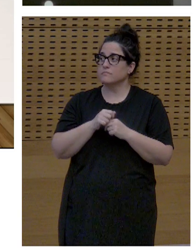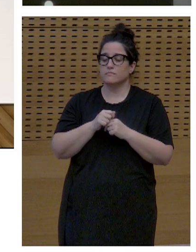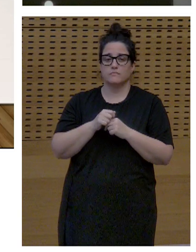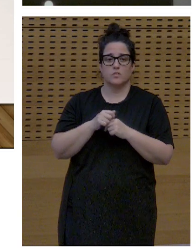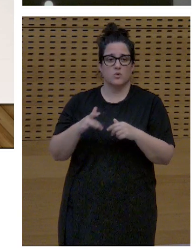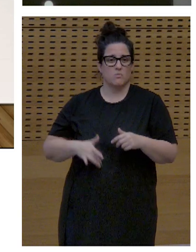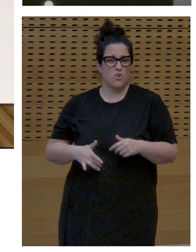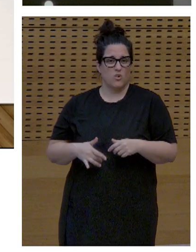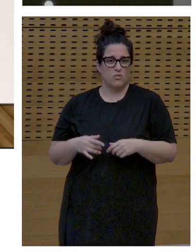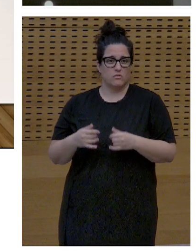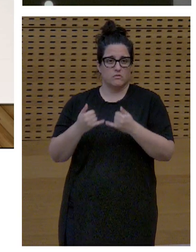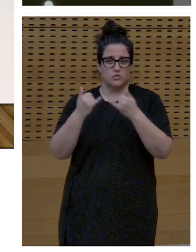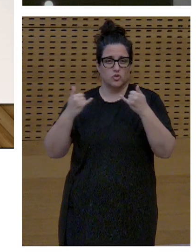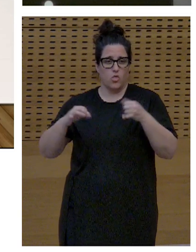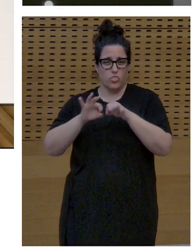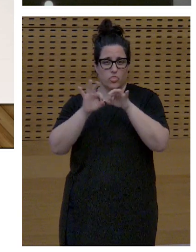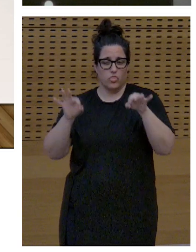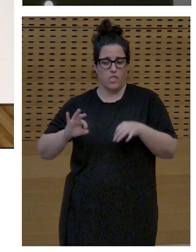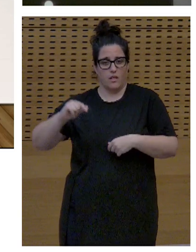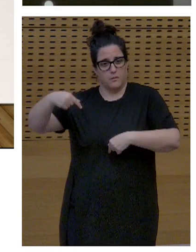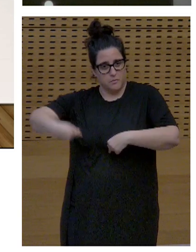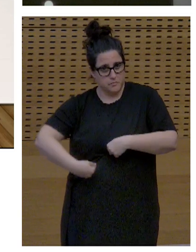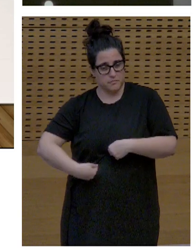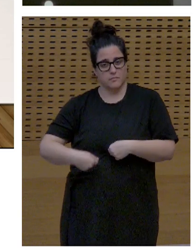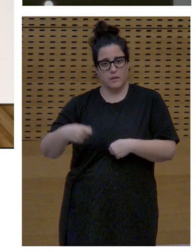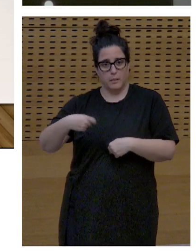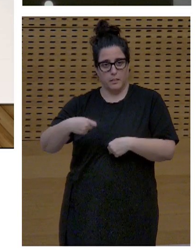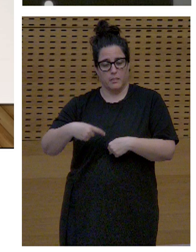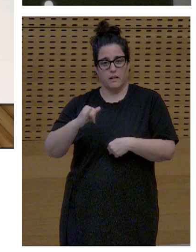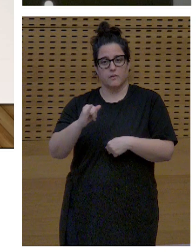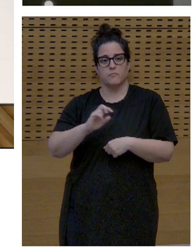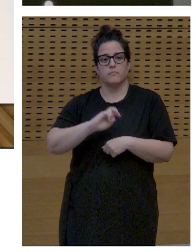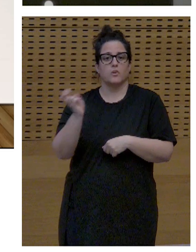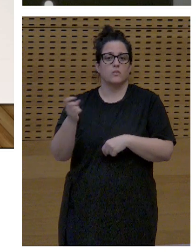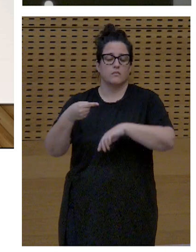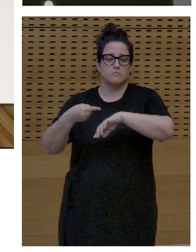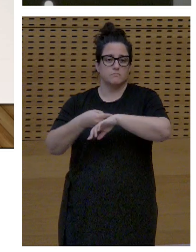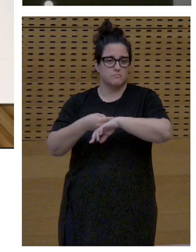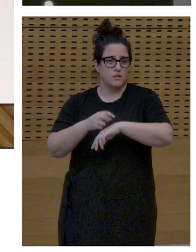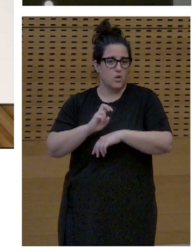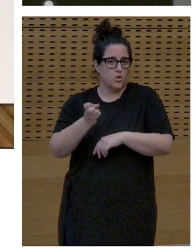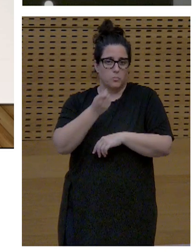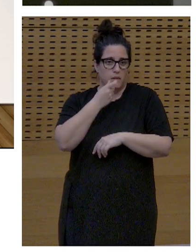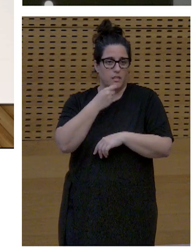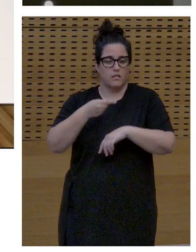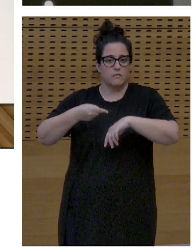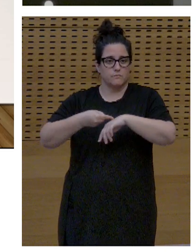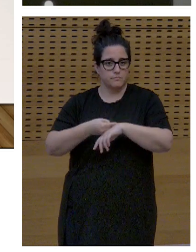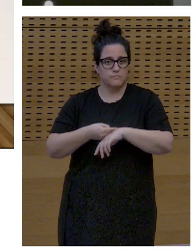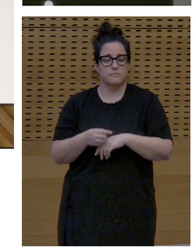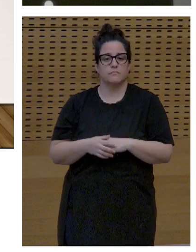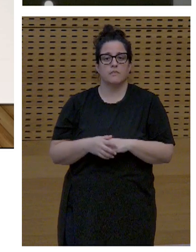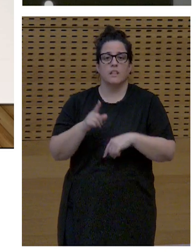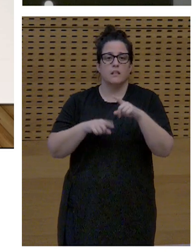intraduodenal a través de una sonda y este es un sistema de apomorfina subcutánea. Dependiendo de las características,